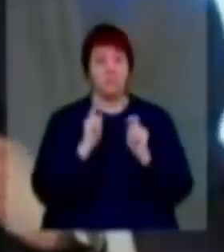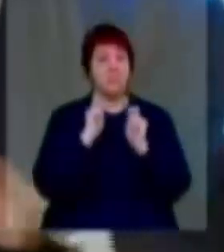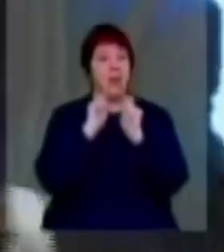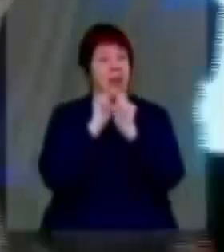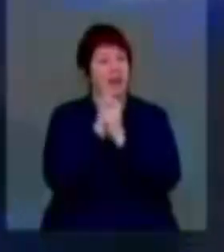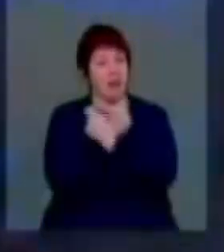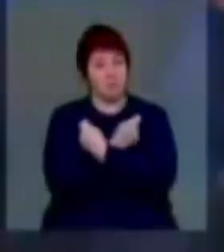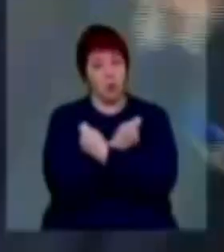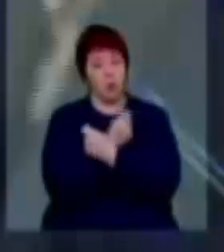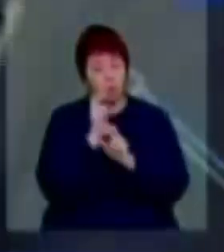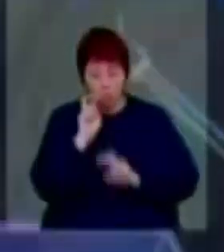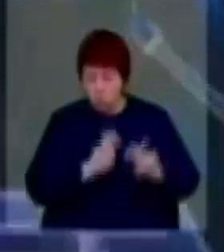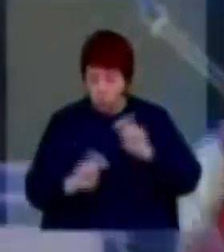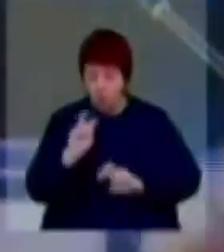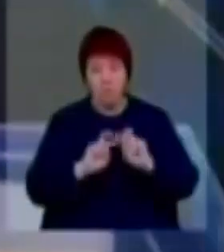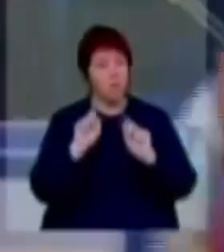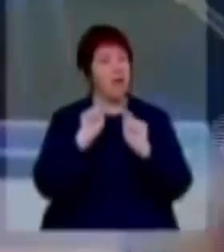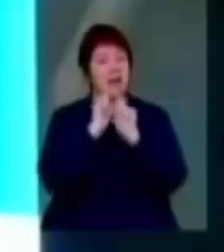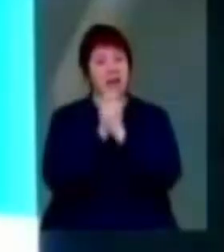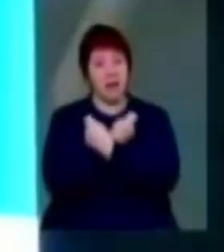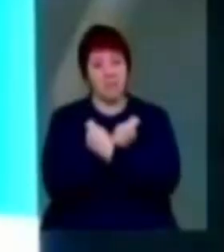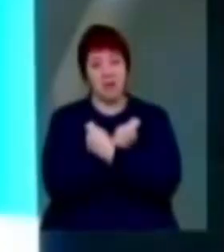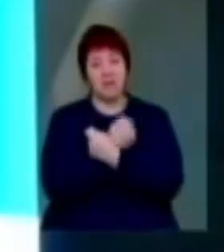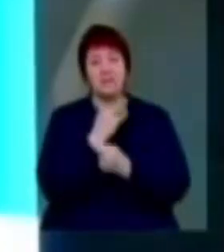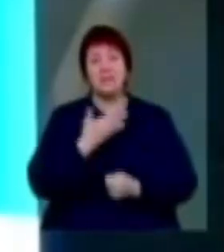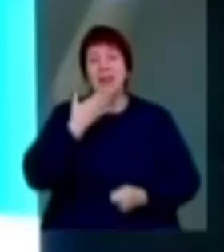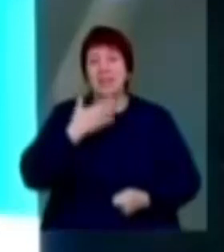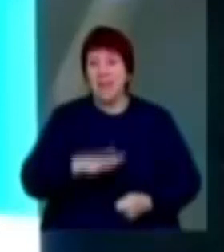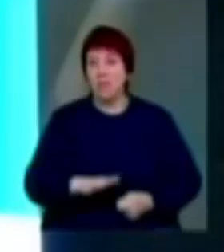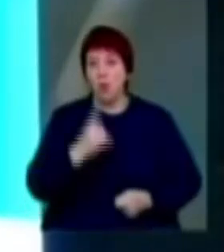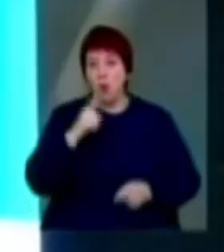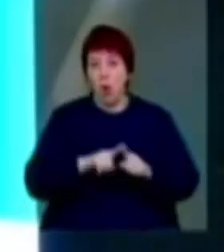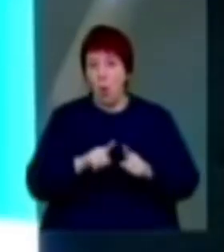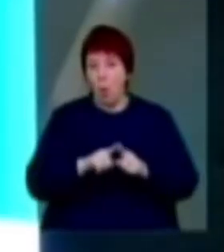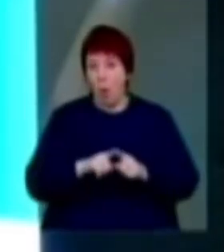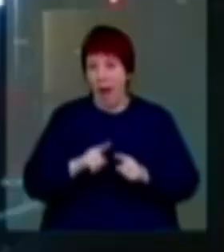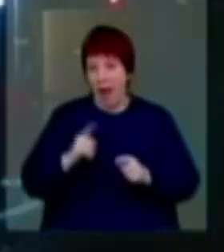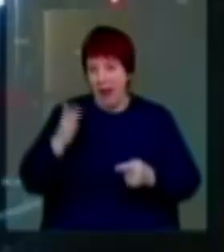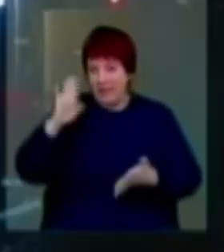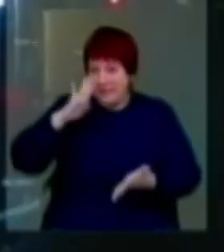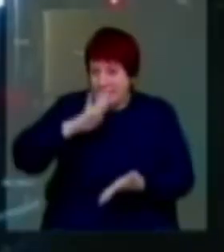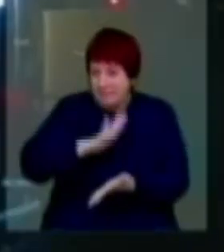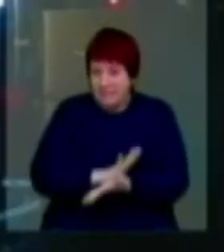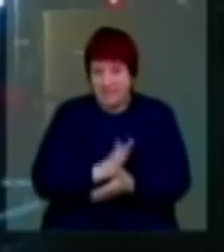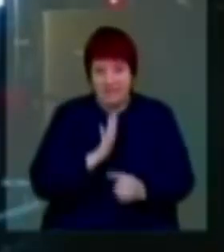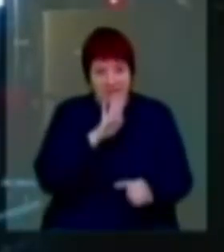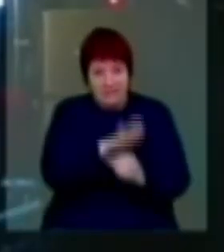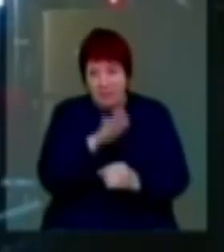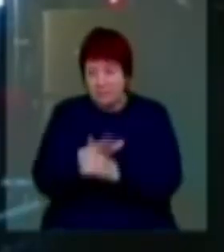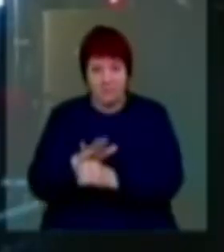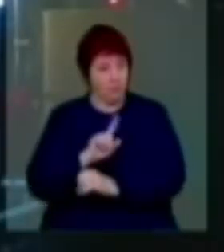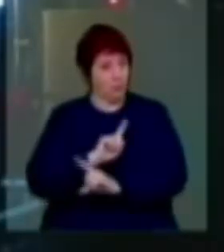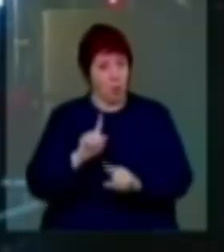Fórmula A diferencia de lo que sucedió 5 años atrás cuando se dilató durante semanas no les llevó más de media